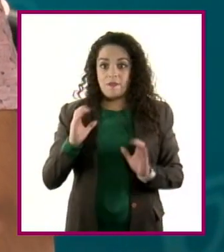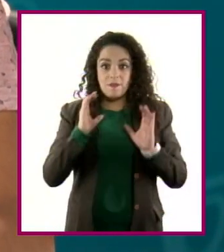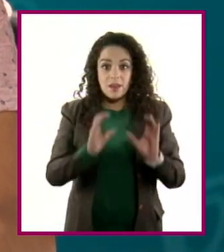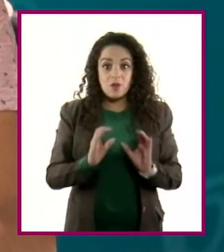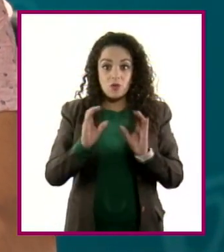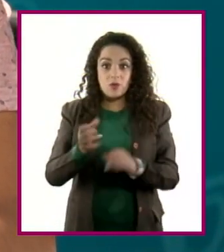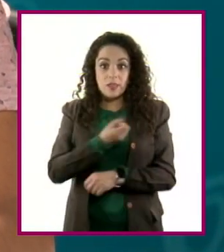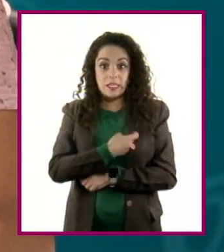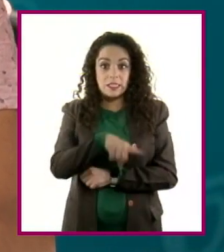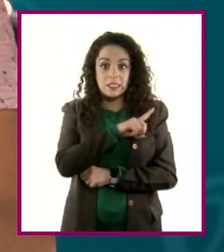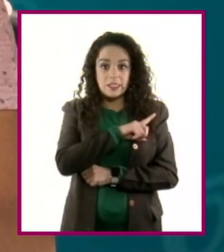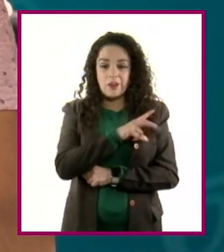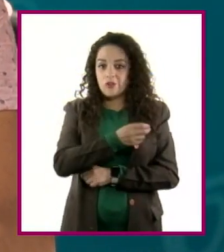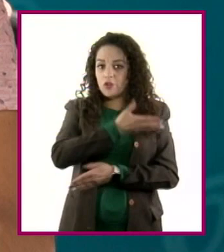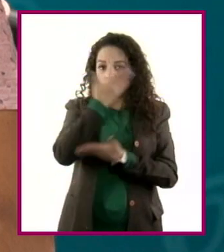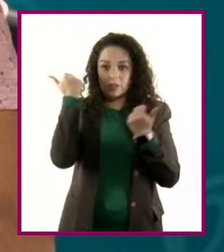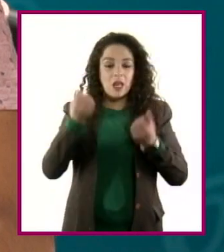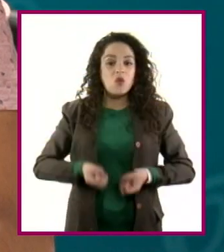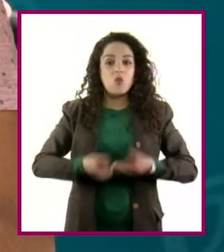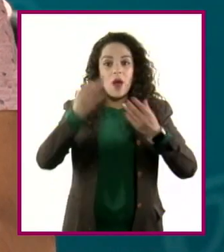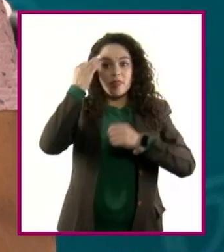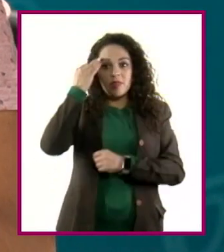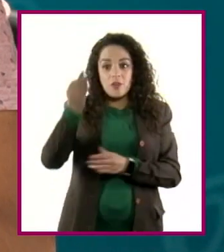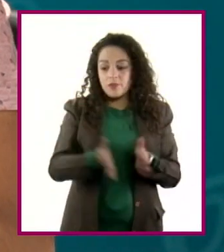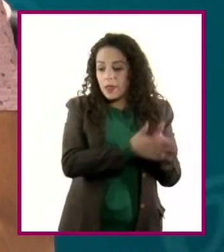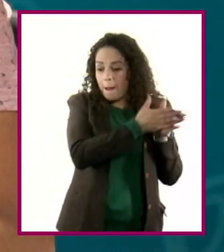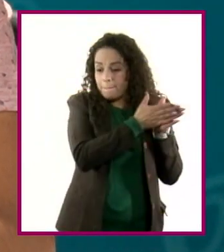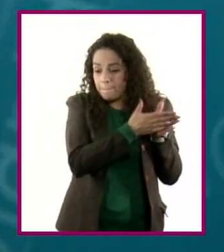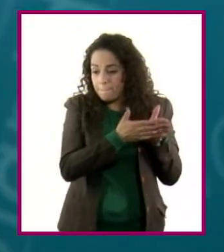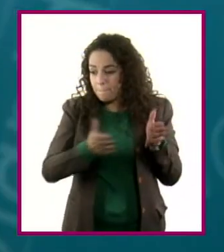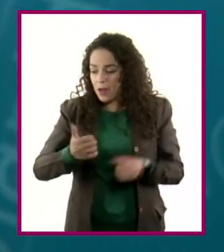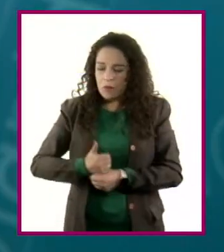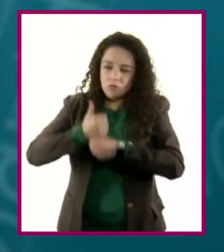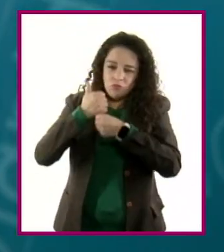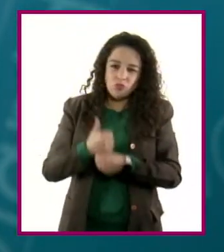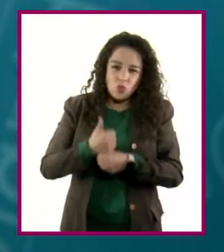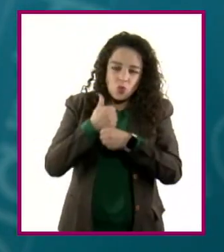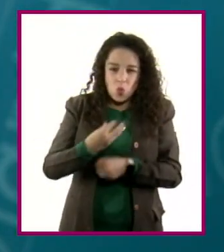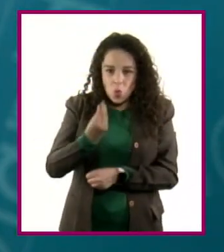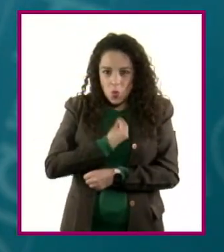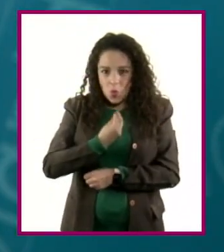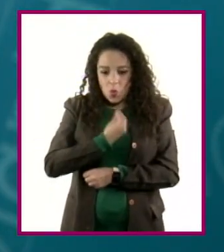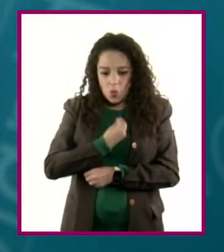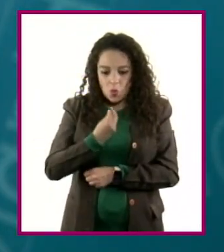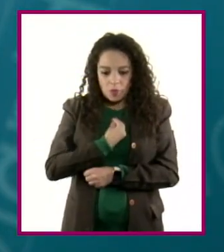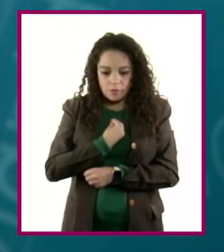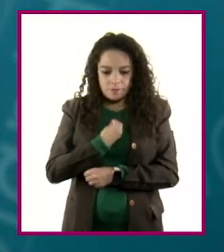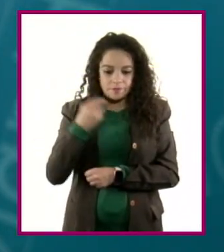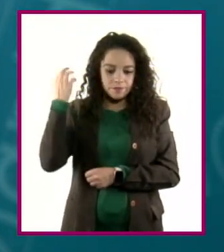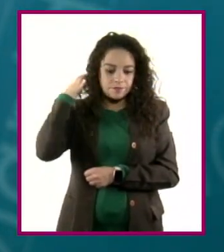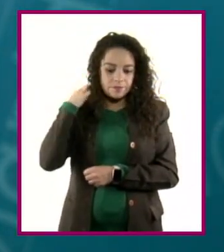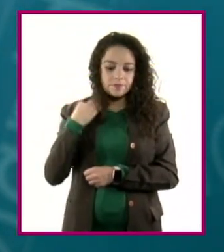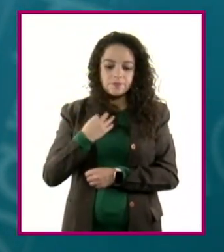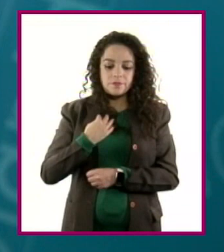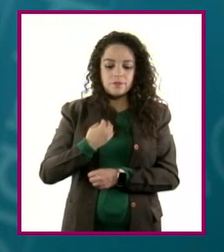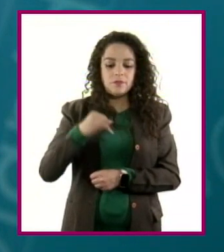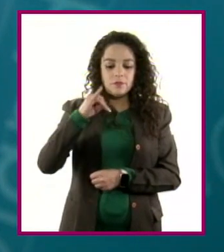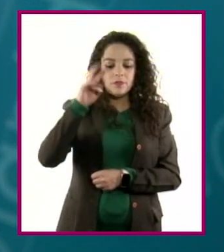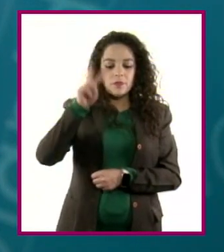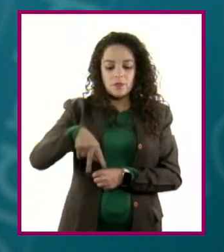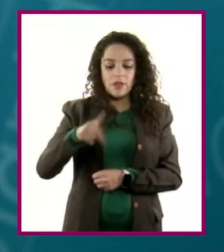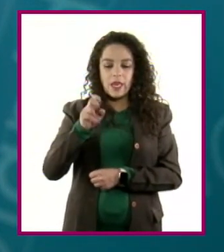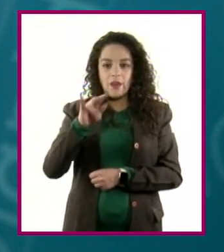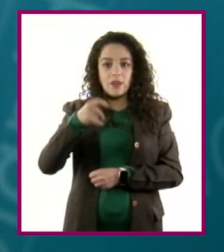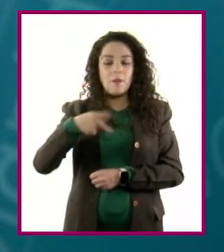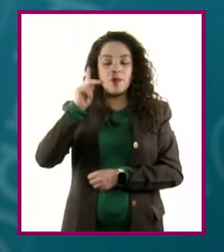no se sabía lo largo que sería el periodo crítico por el que iba a pasar la humanidad. Así es, Kevin. Sin embargo, en abril del 2020,